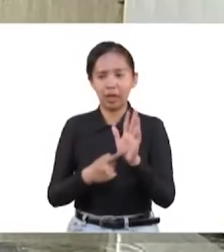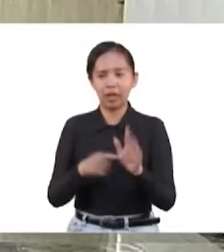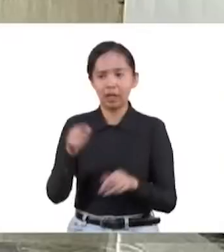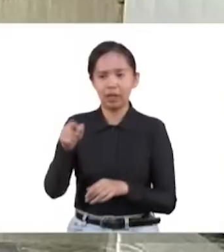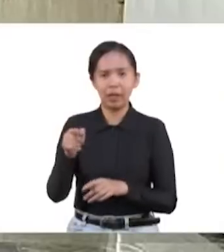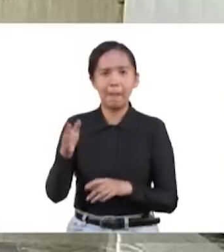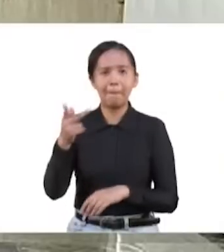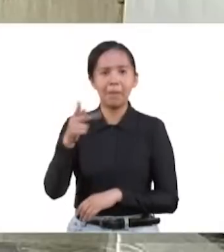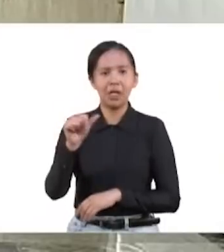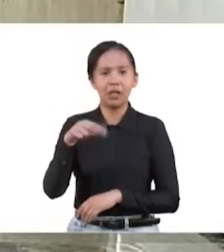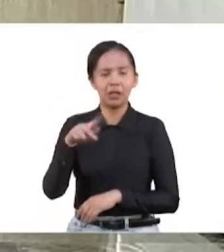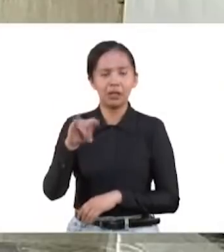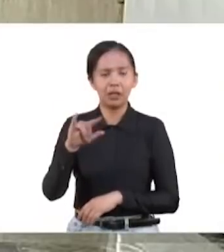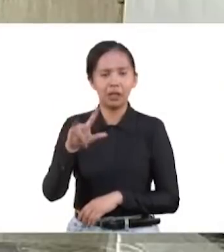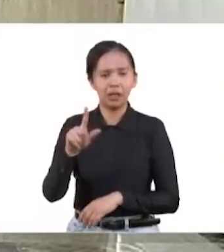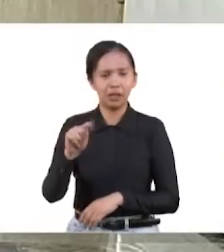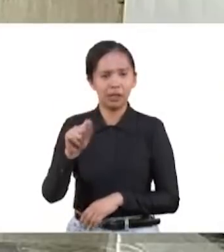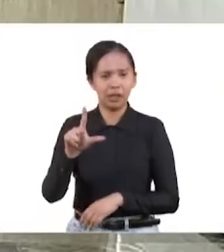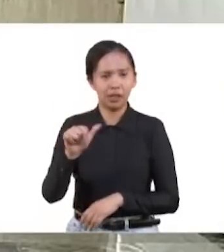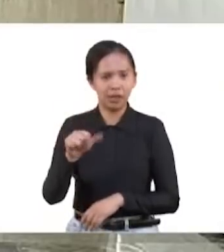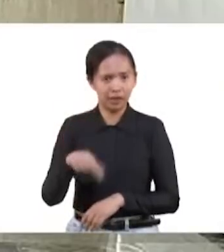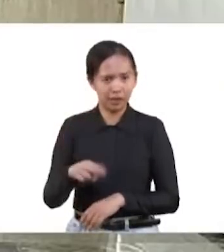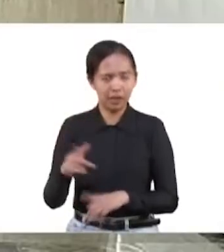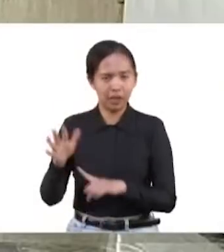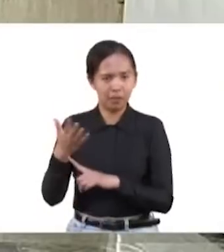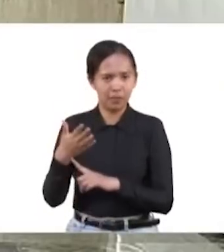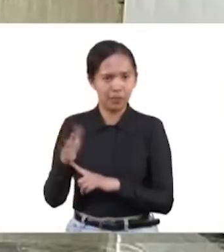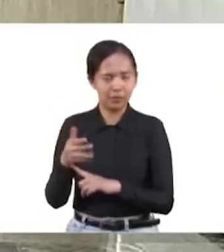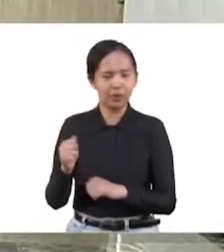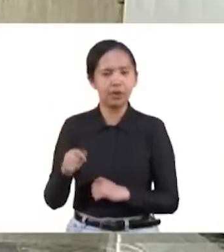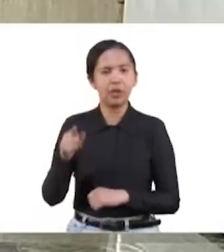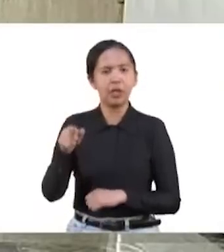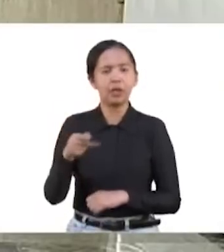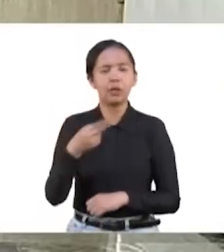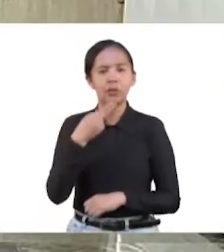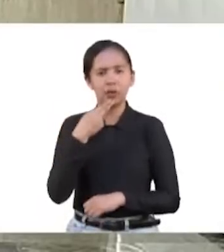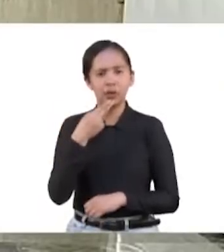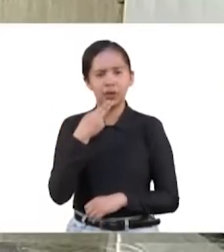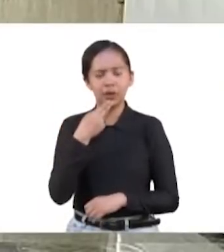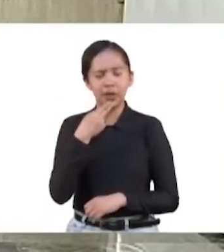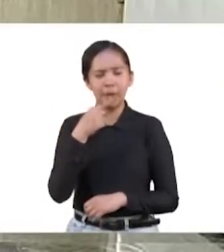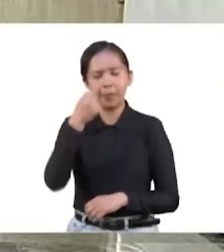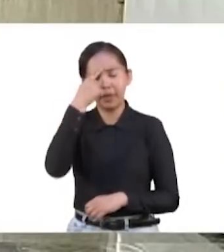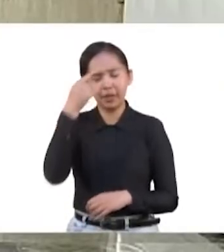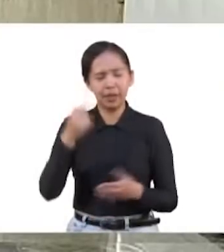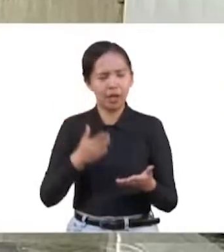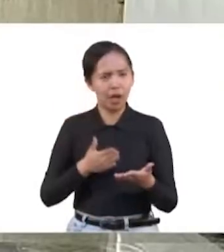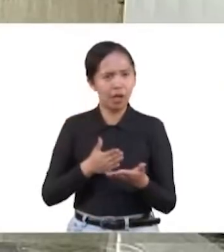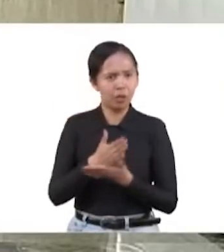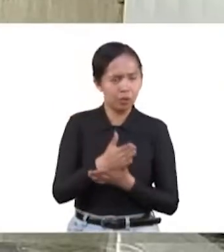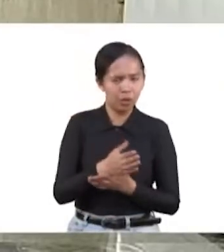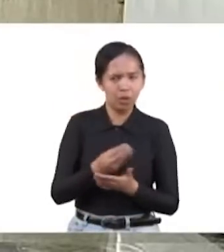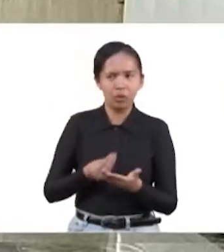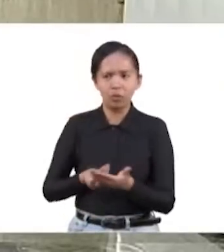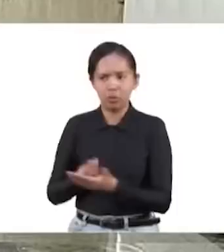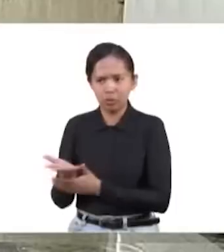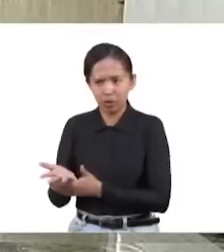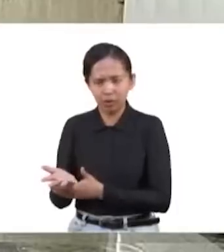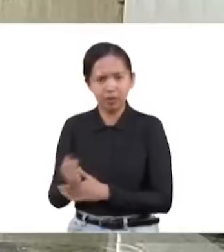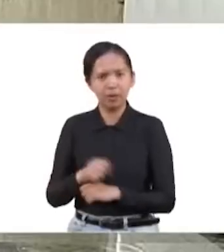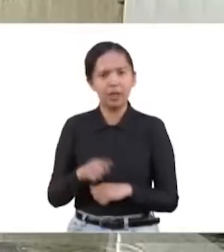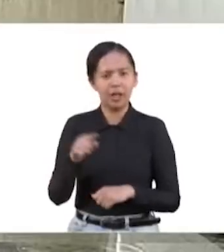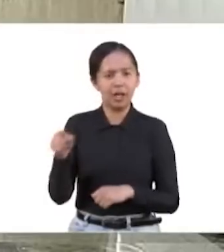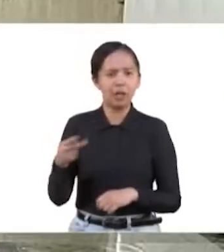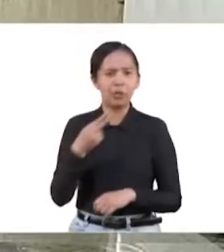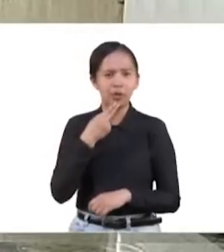Pantitlán de la nueva línea 1, utilizada como zona de maniobras para el ingreso, salida y traslado de grandes volúmenes